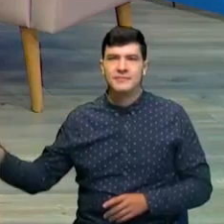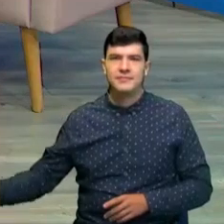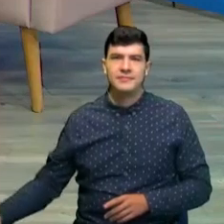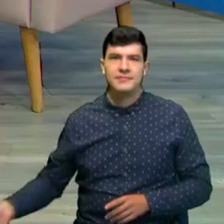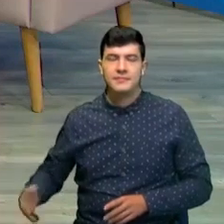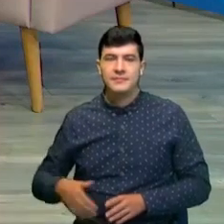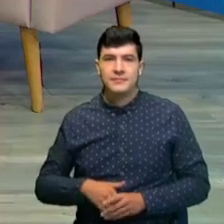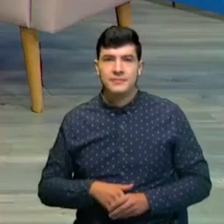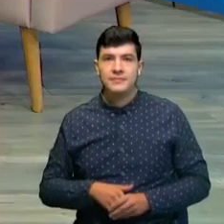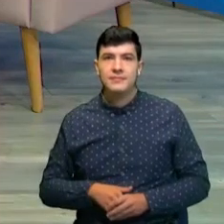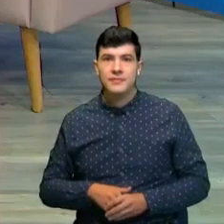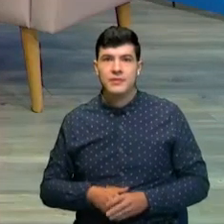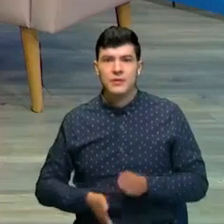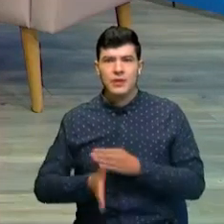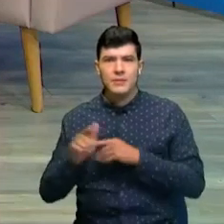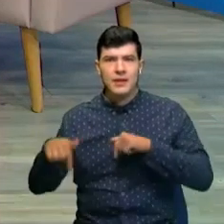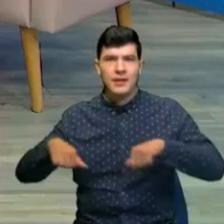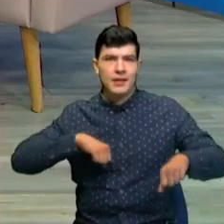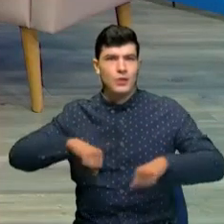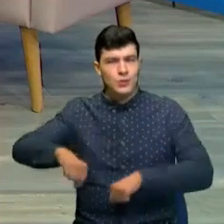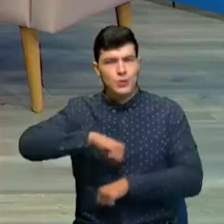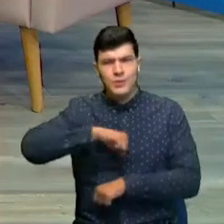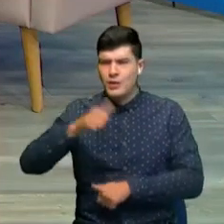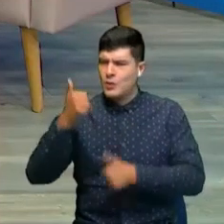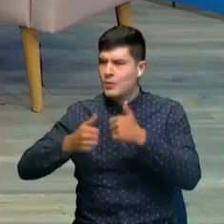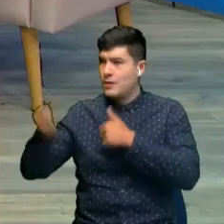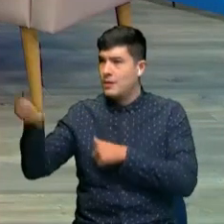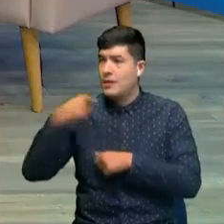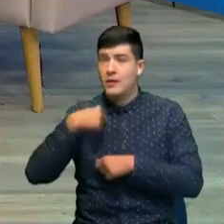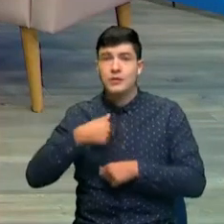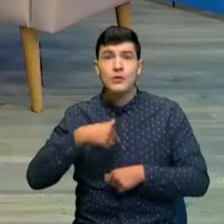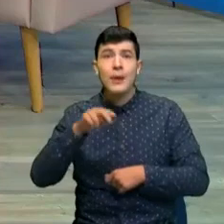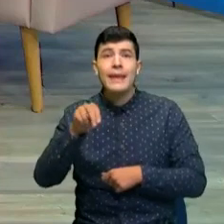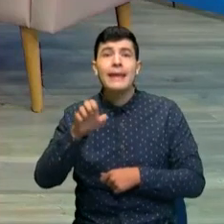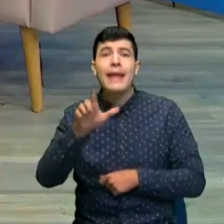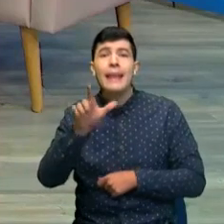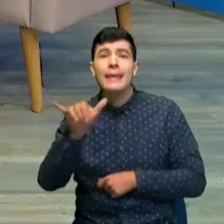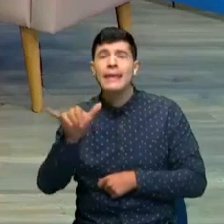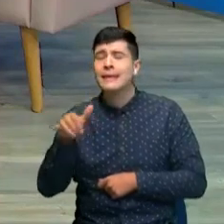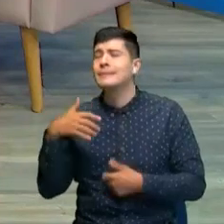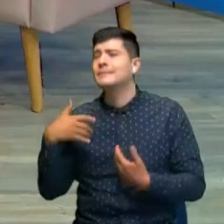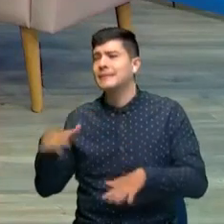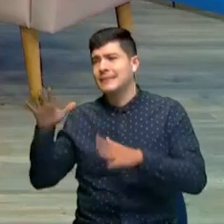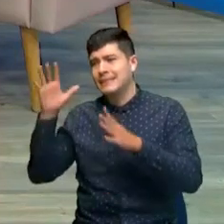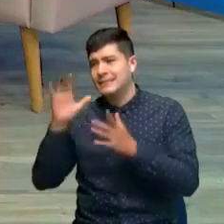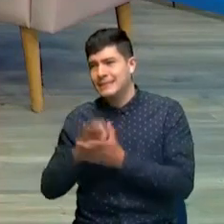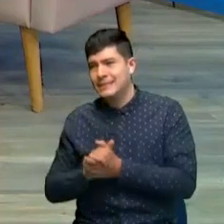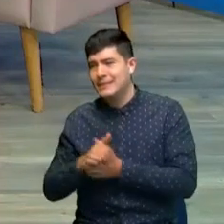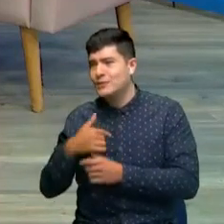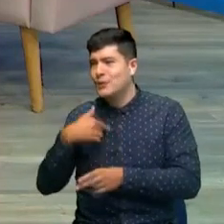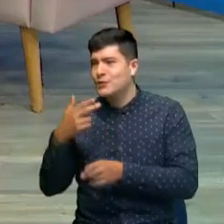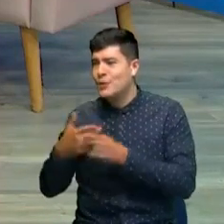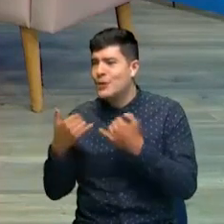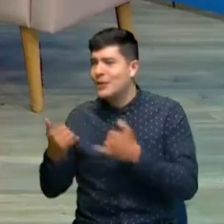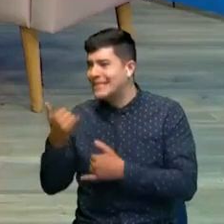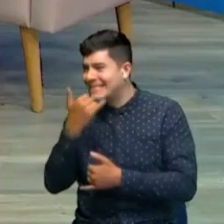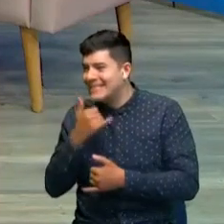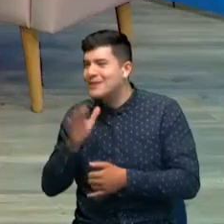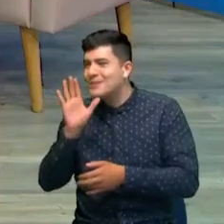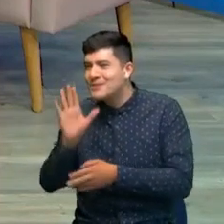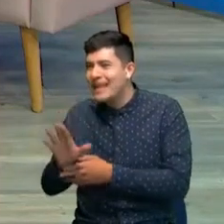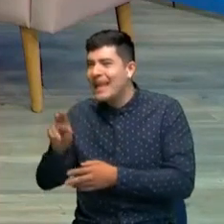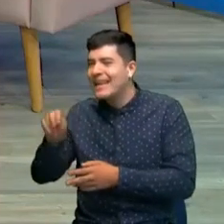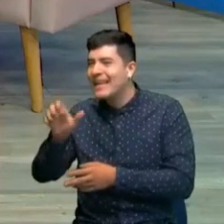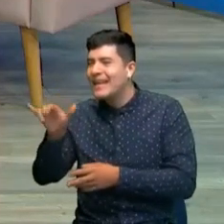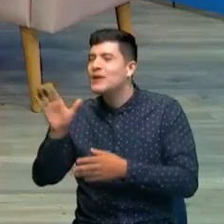Muy buenas tardes. ¿Cuál es su pregunta, doña Nancy? Yo soy doña Nelly. Doña Nelly. Bueno. Con los nombres terribles. Es usted, doña